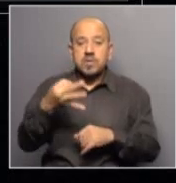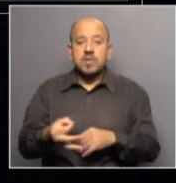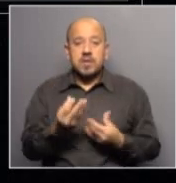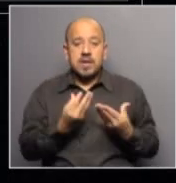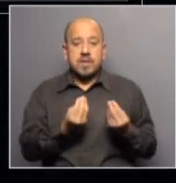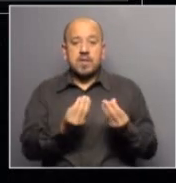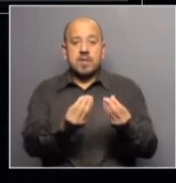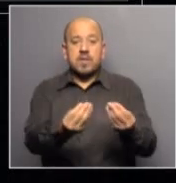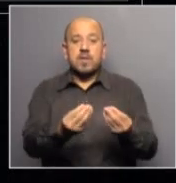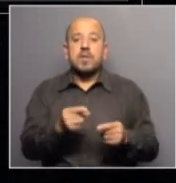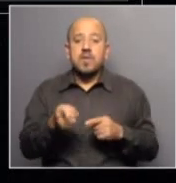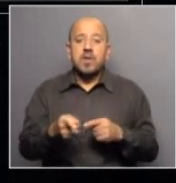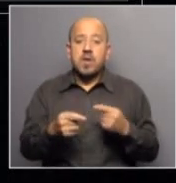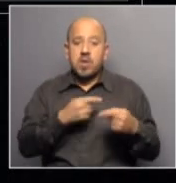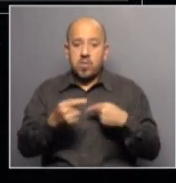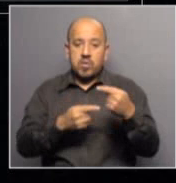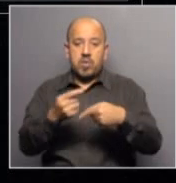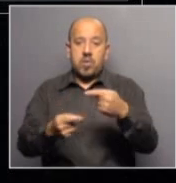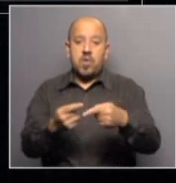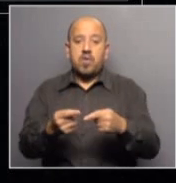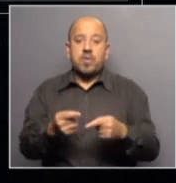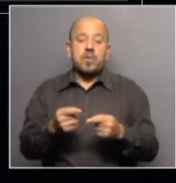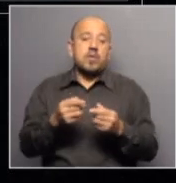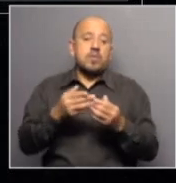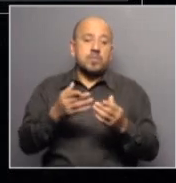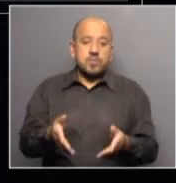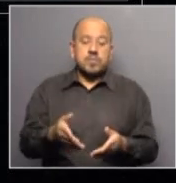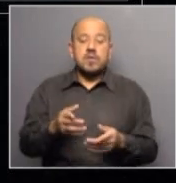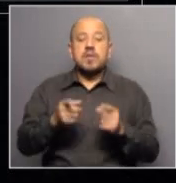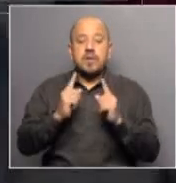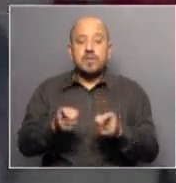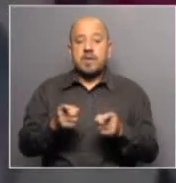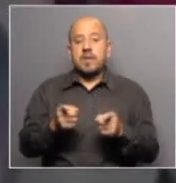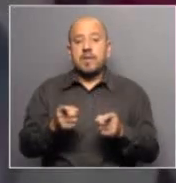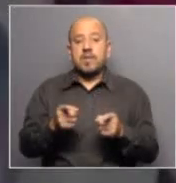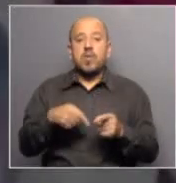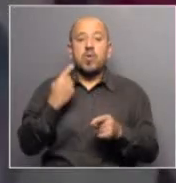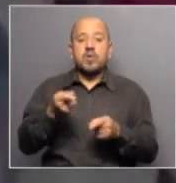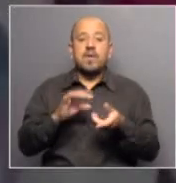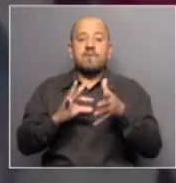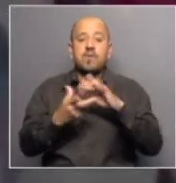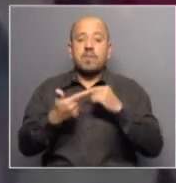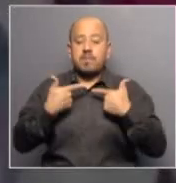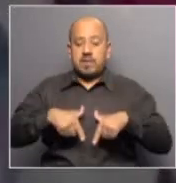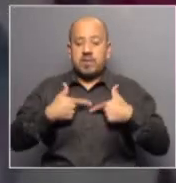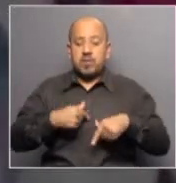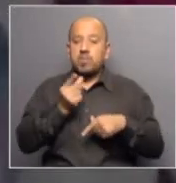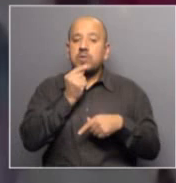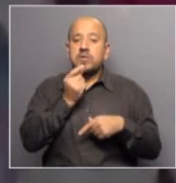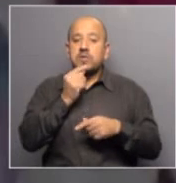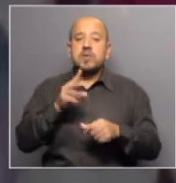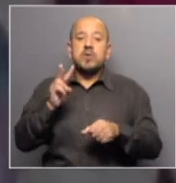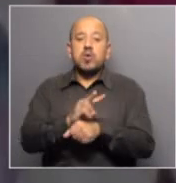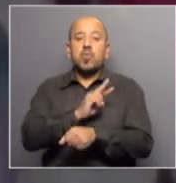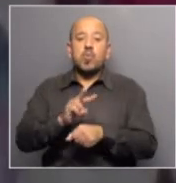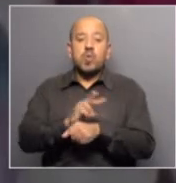cultivadores de cannabis y le den seguimiento. Y por otro lado, otra forma que tiene el Ministerio del Interior de cuidar